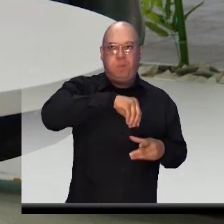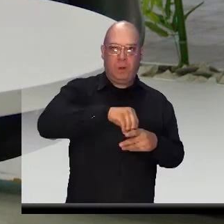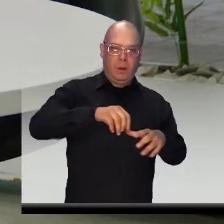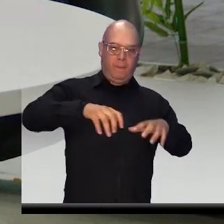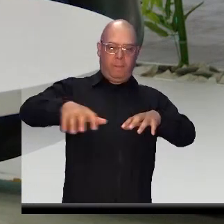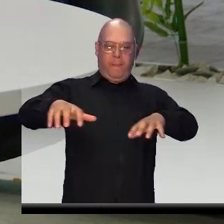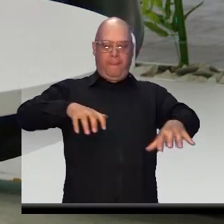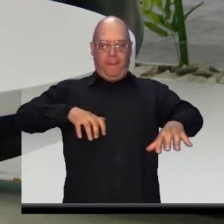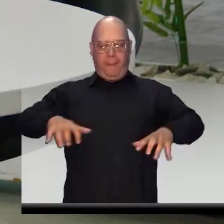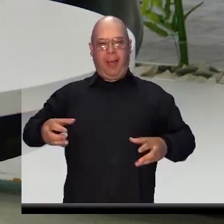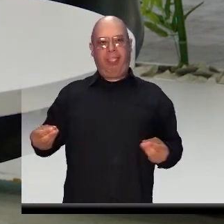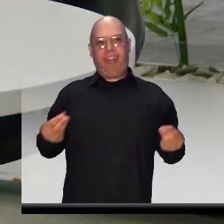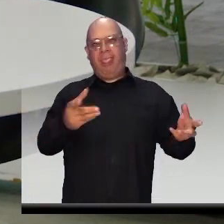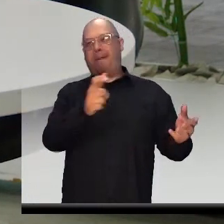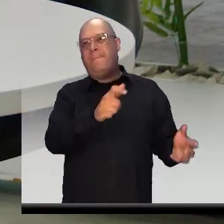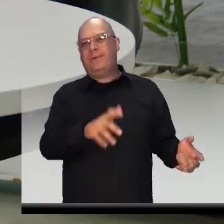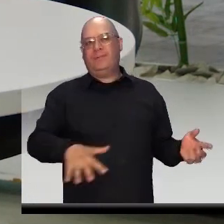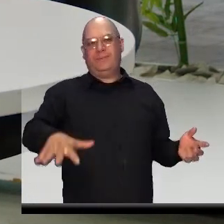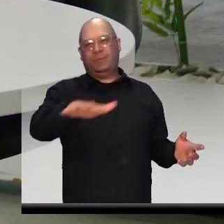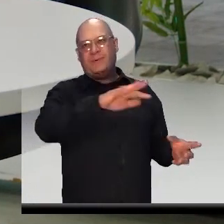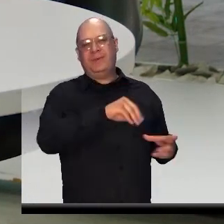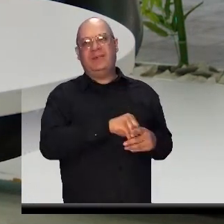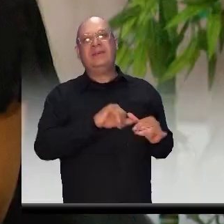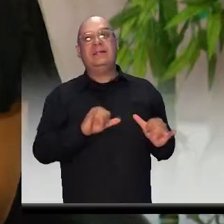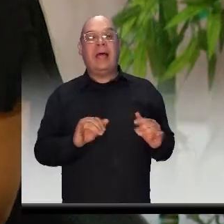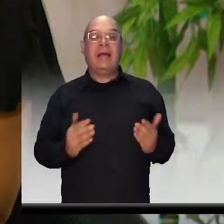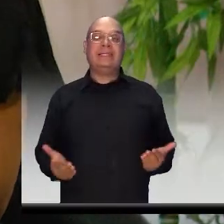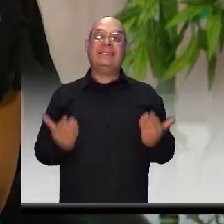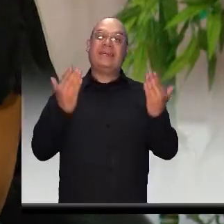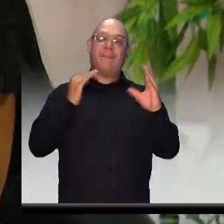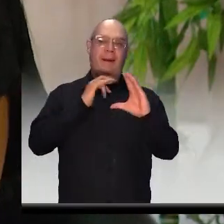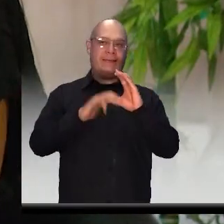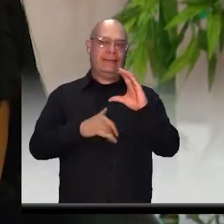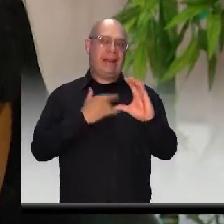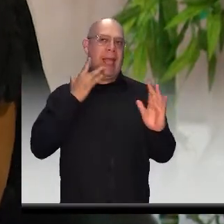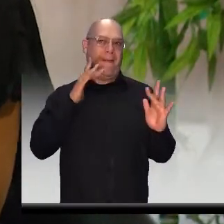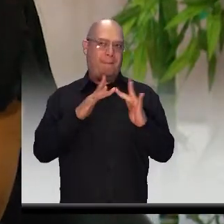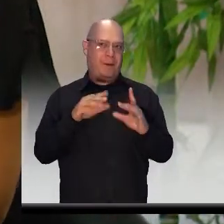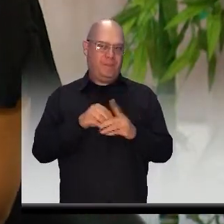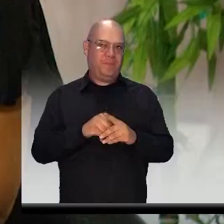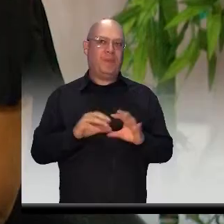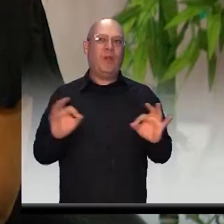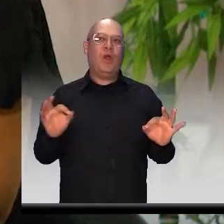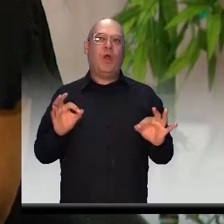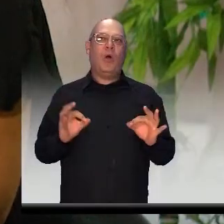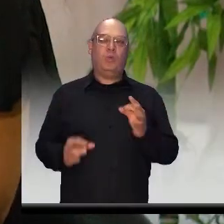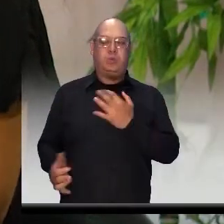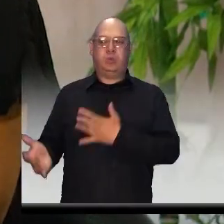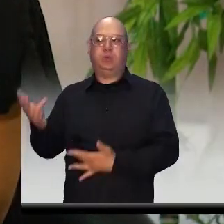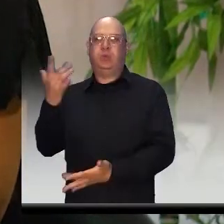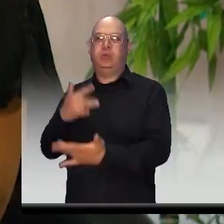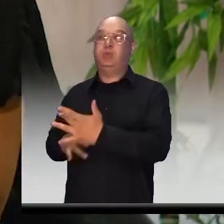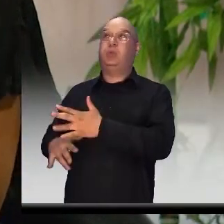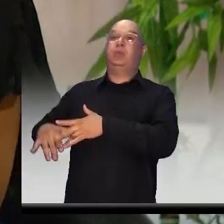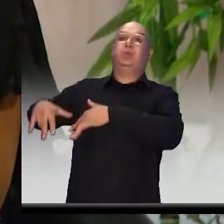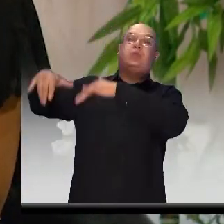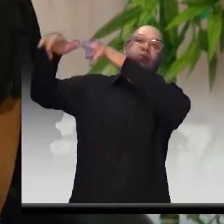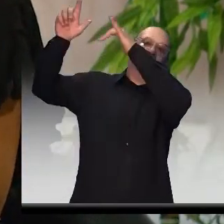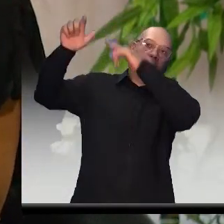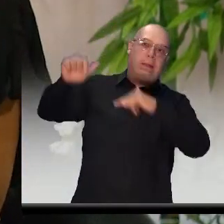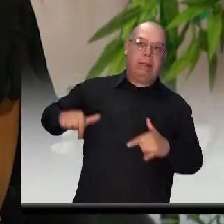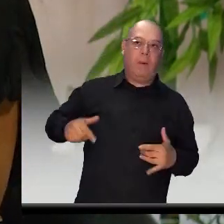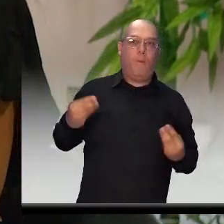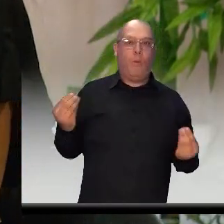entregárselo a esas personas donde se utiliza ese reciclaje, ¿cierto? Claro. O evitar la quema de residuos, que vemos que acá en Antioquia hacen tanta quema